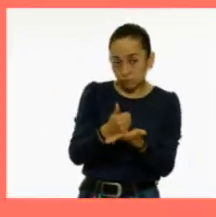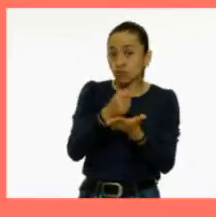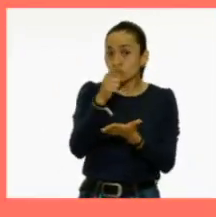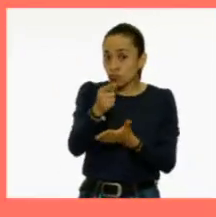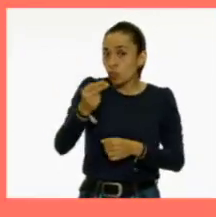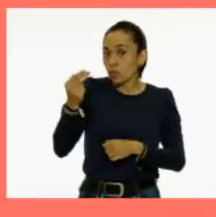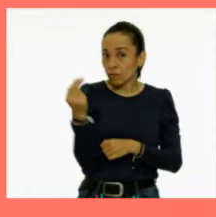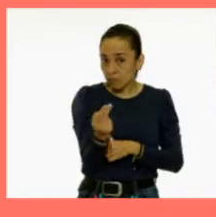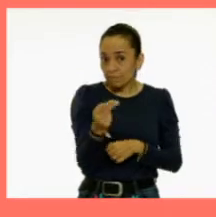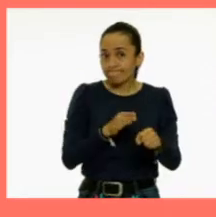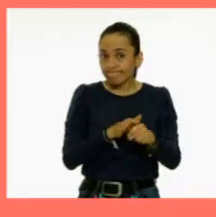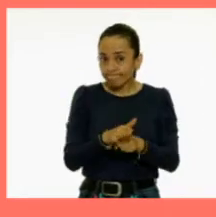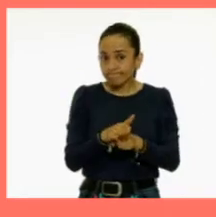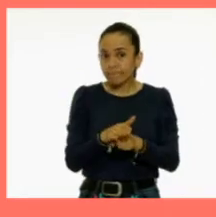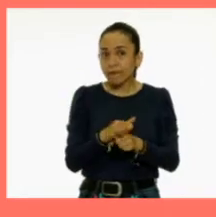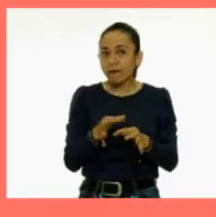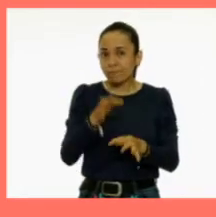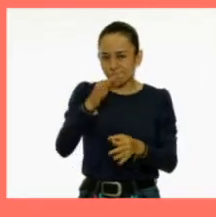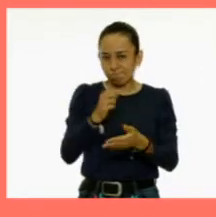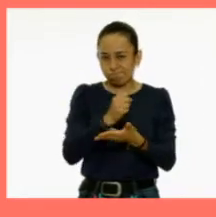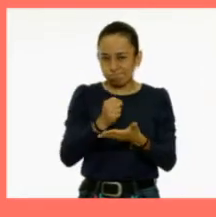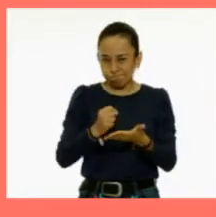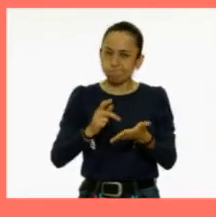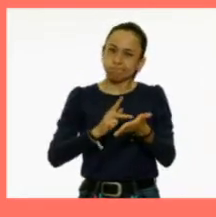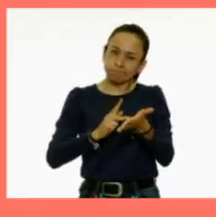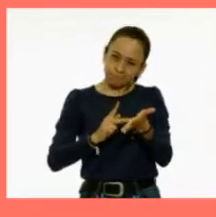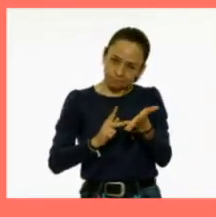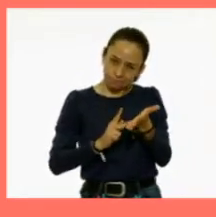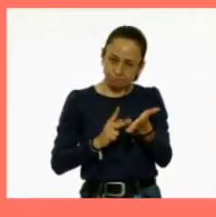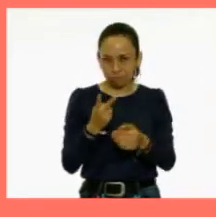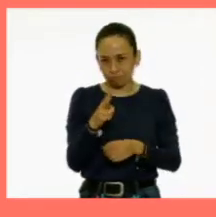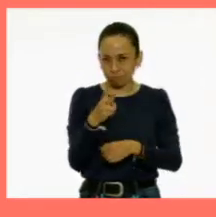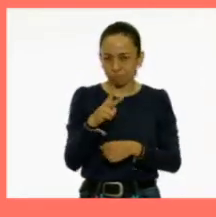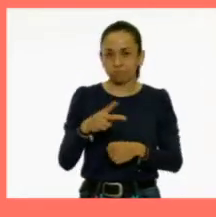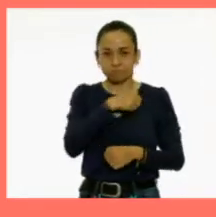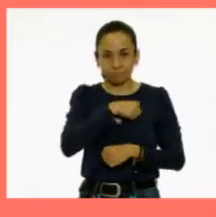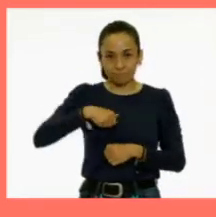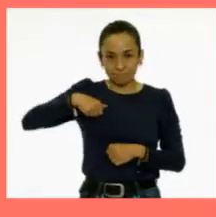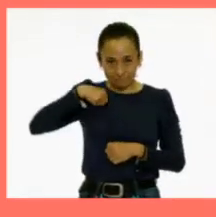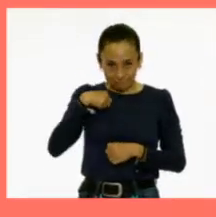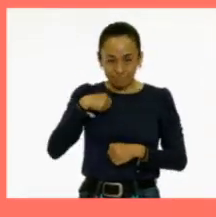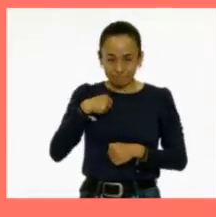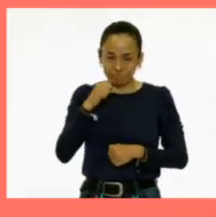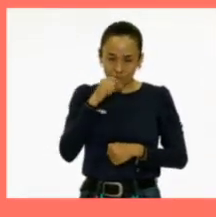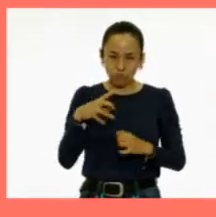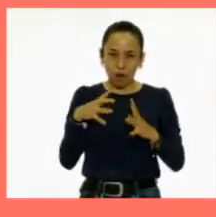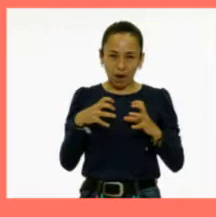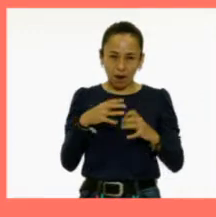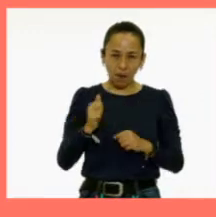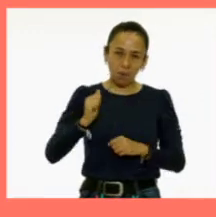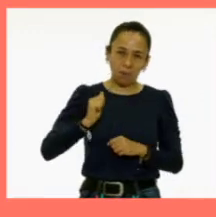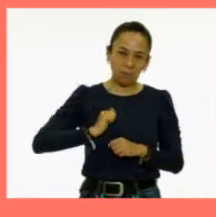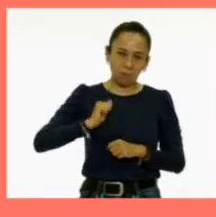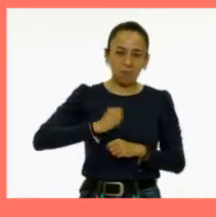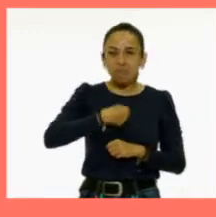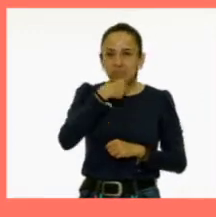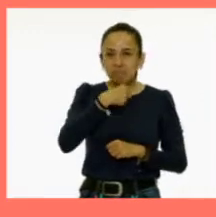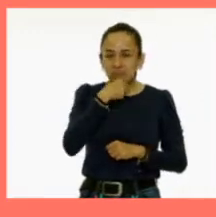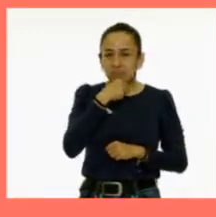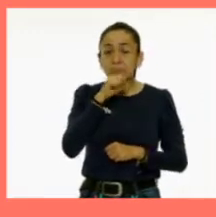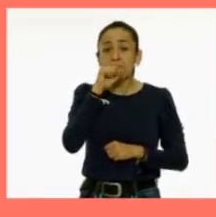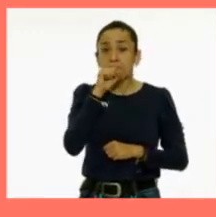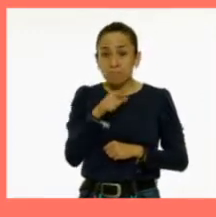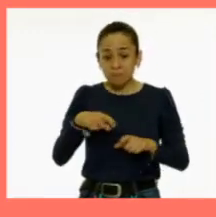Necesitarás un plumón o una pluma, una playera de algodón que ya no uses, una regla